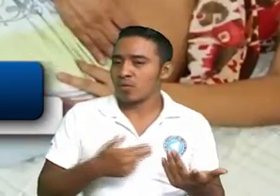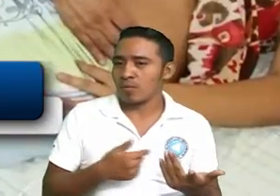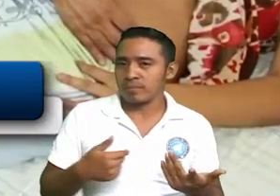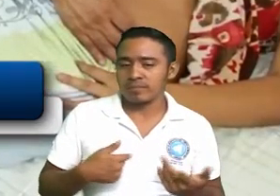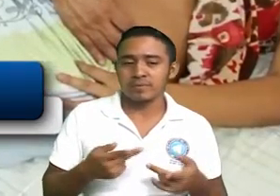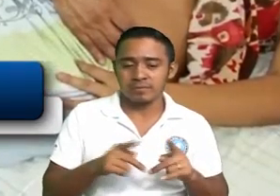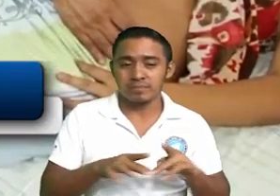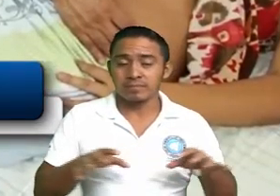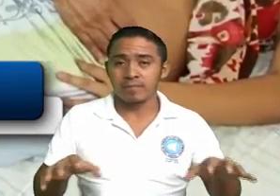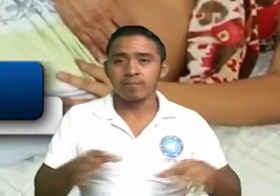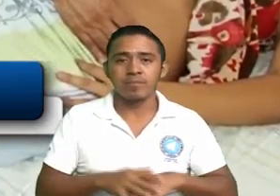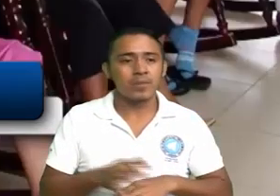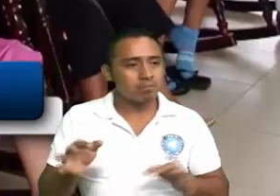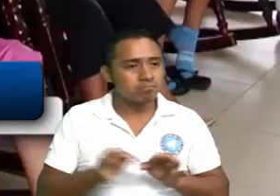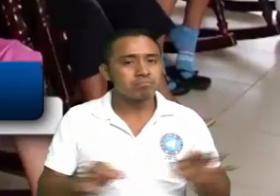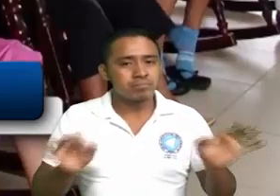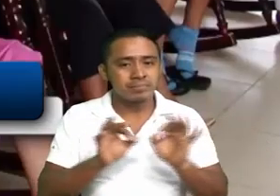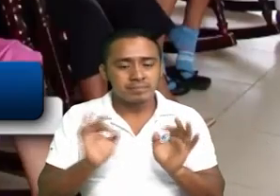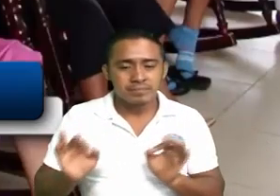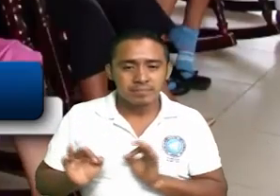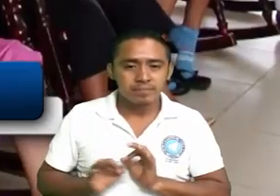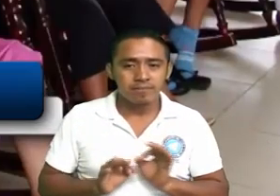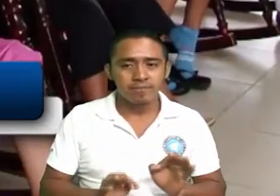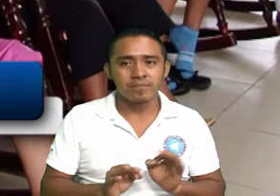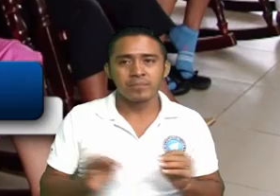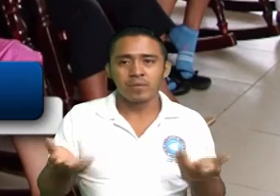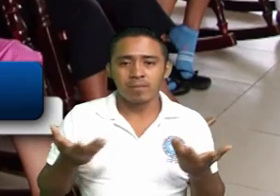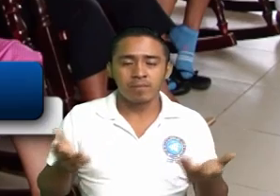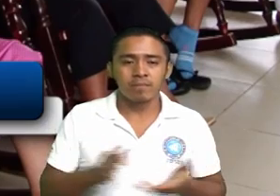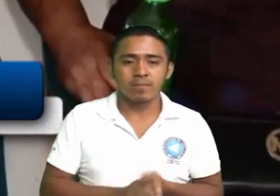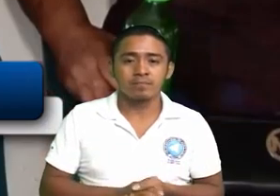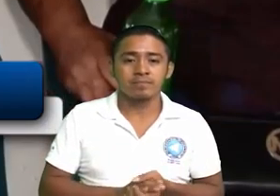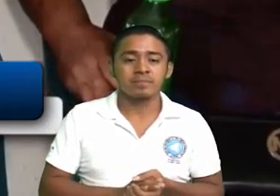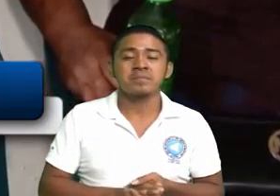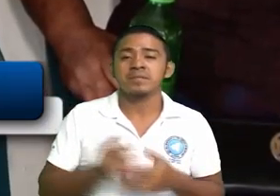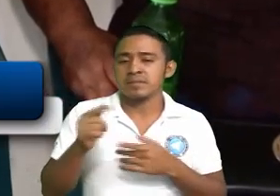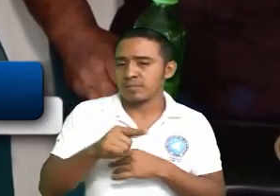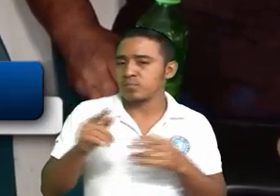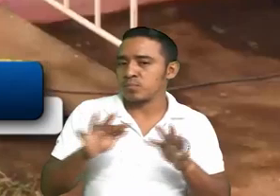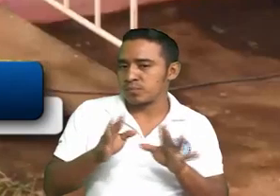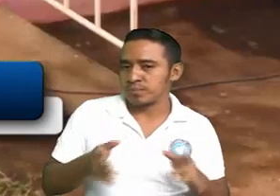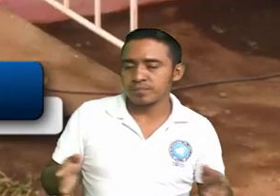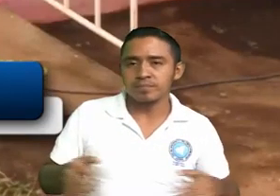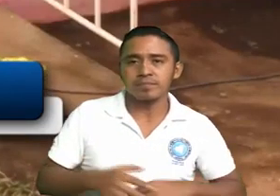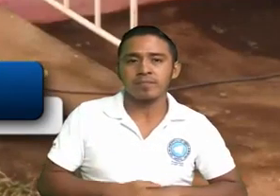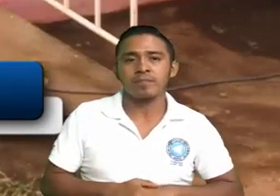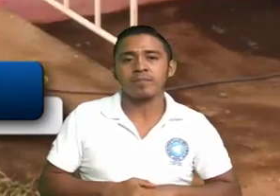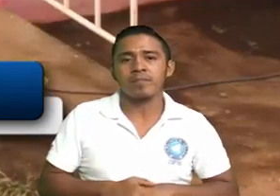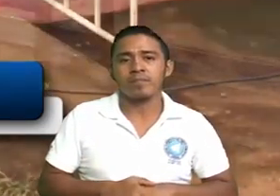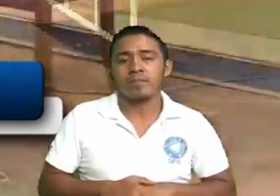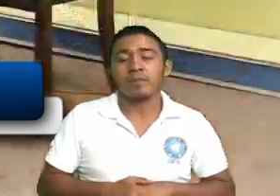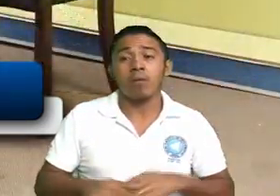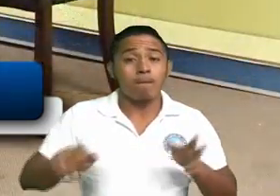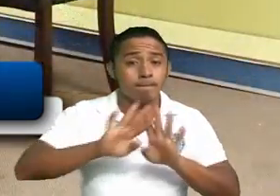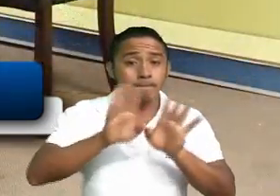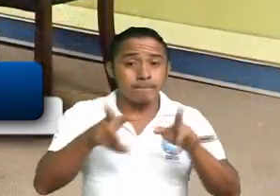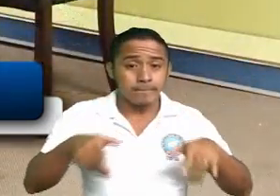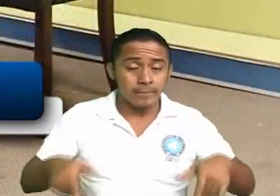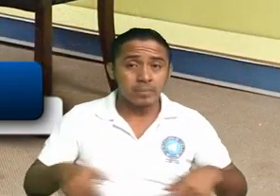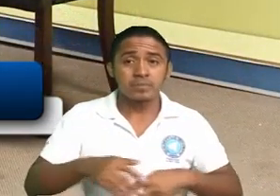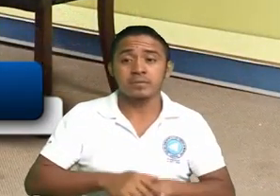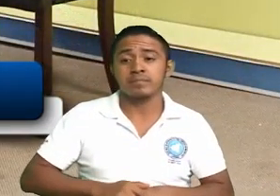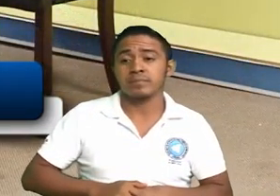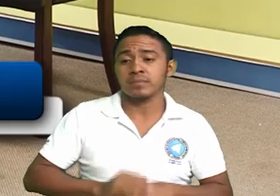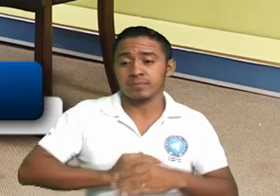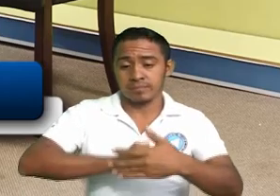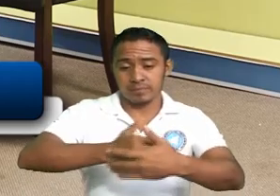mujer está embarazada, el hecho de la alegría familiar, el hecho de que la pareja esté alegre también por ese